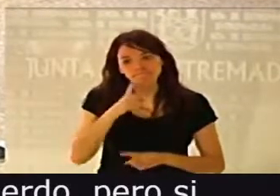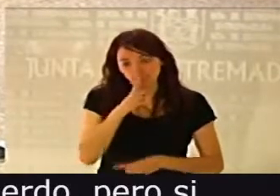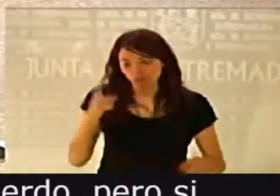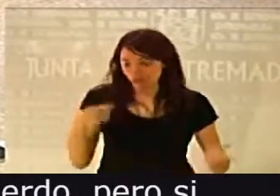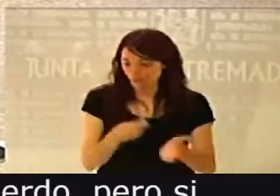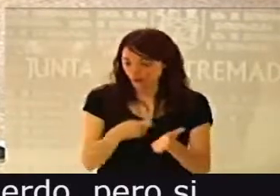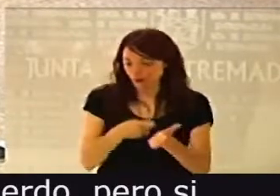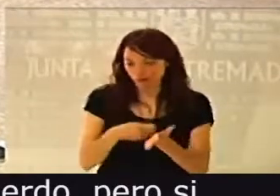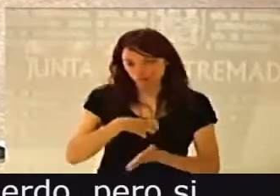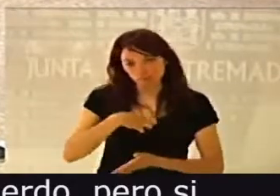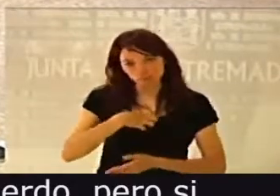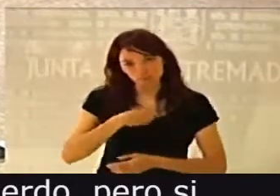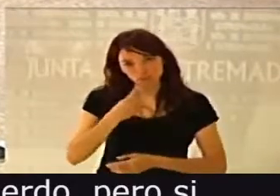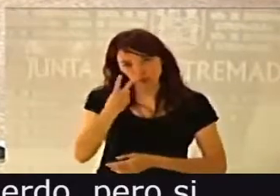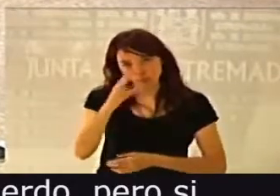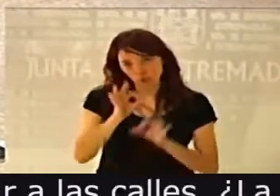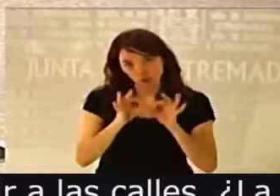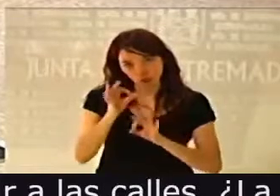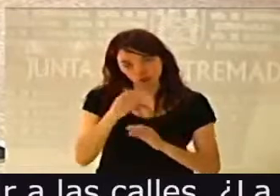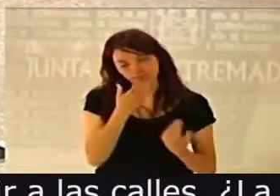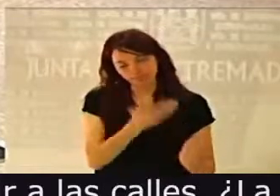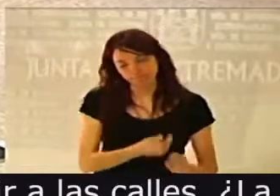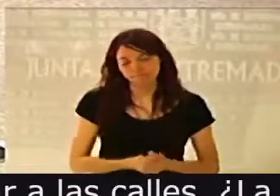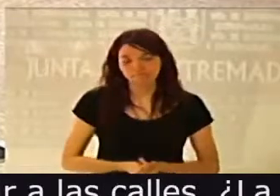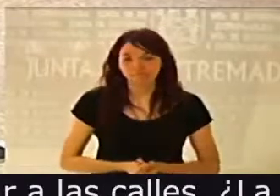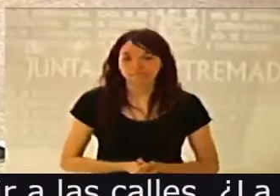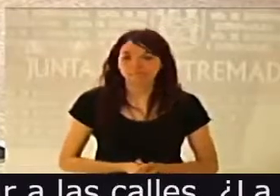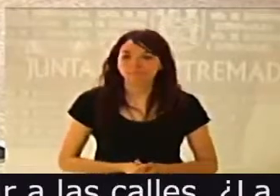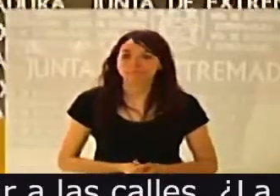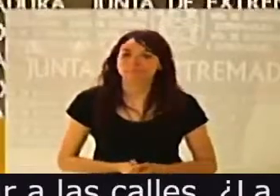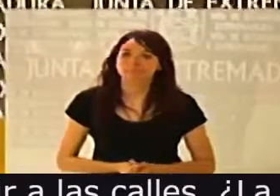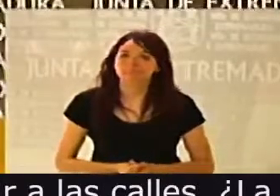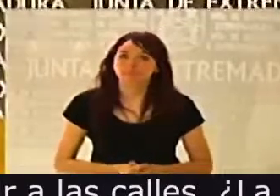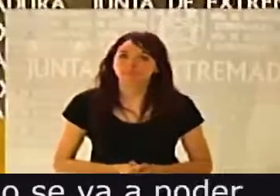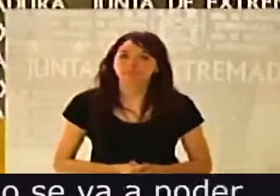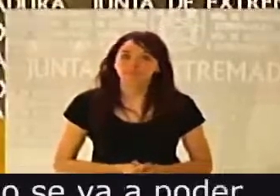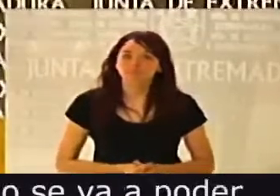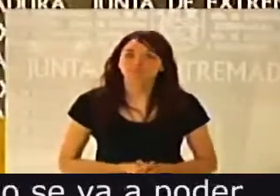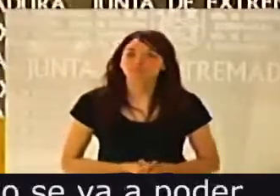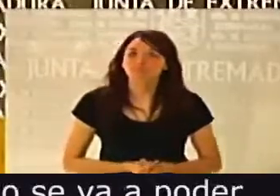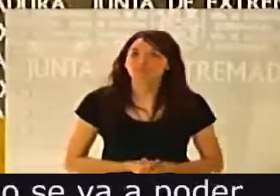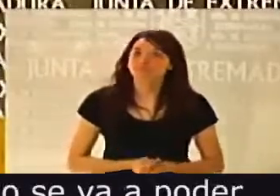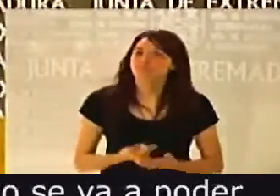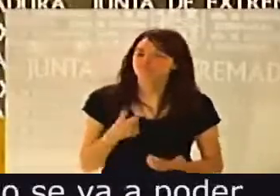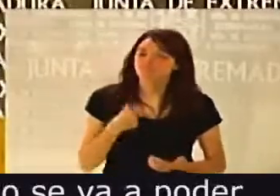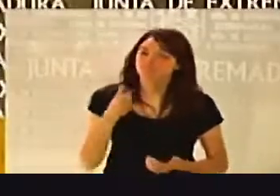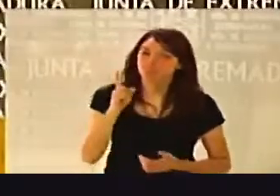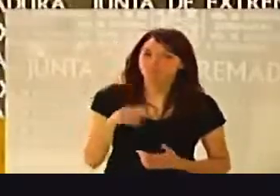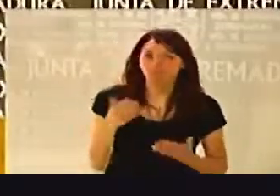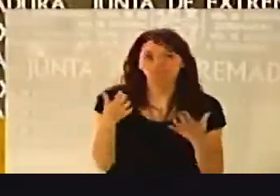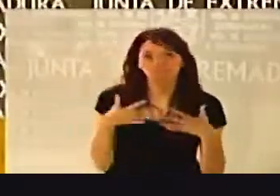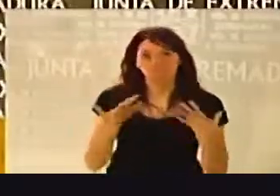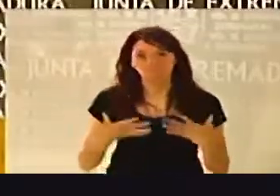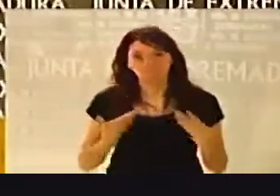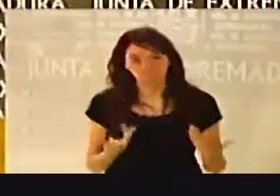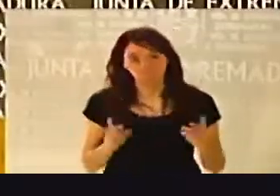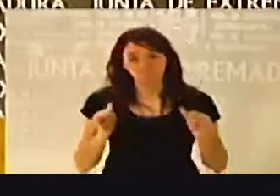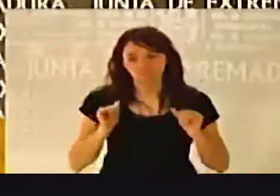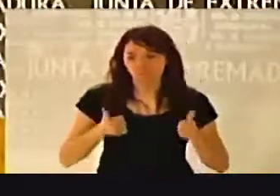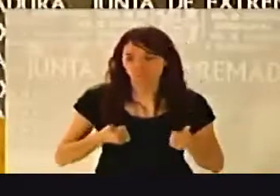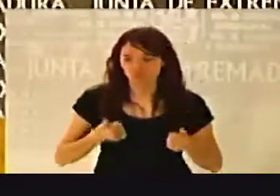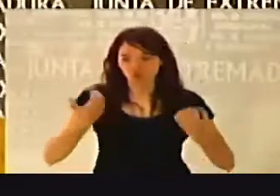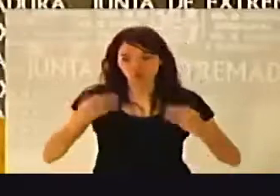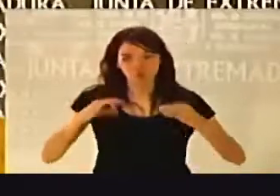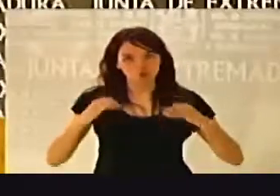pagar ese incremento salarial. Gracias. Vale. Yo también me alegro de que empecemos a tener también normalidad en las